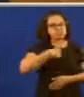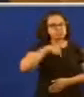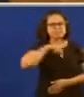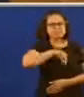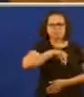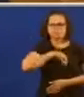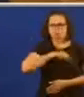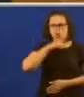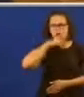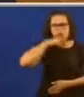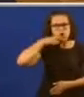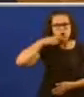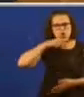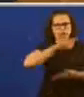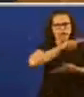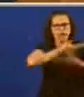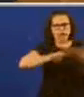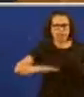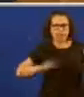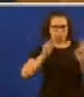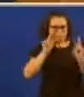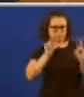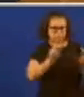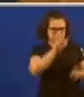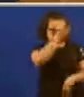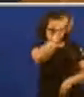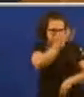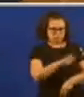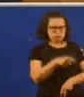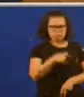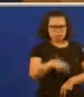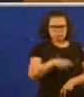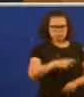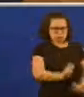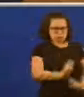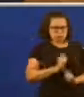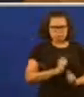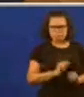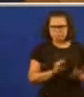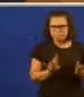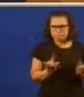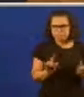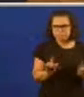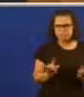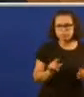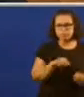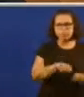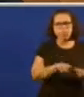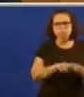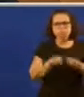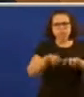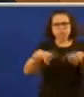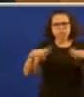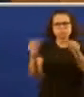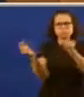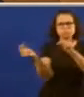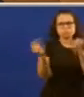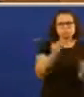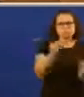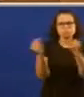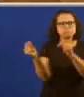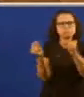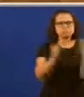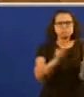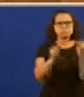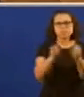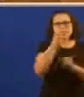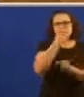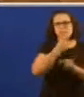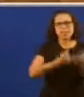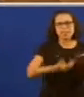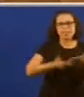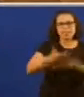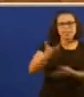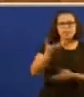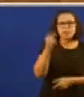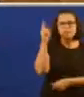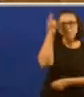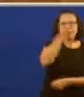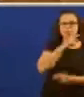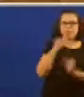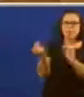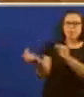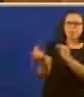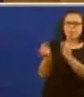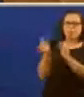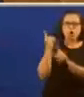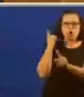presidente que non exerce como tal, que usa este debate para rivalizar coa prensa da caverna madrileña no